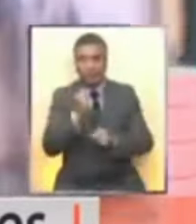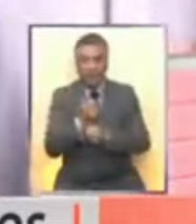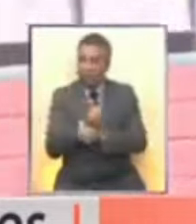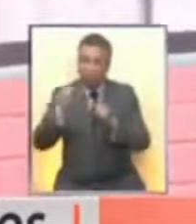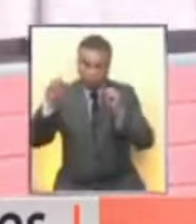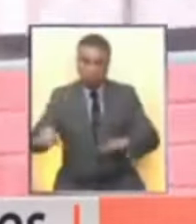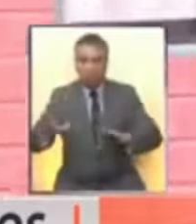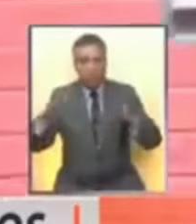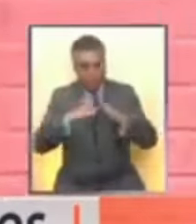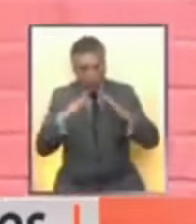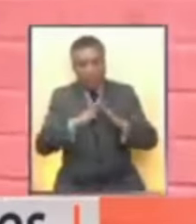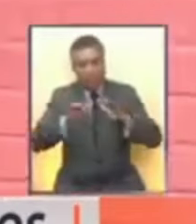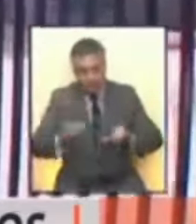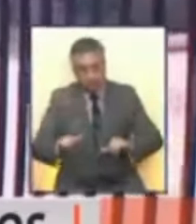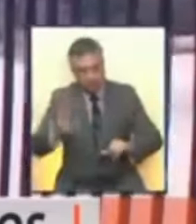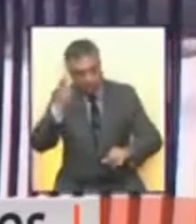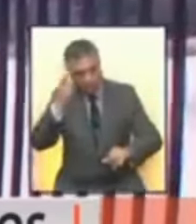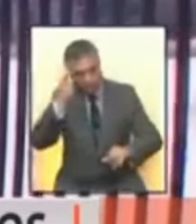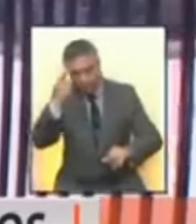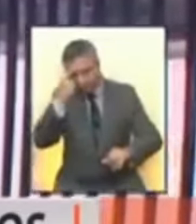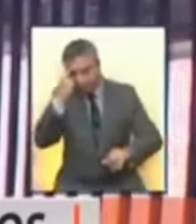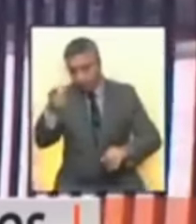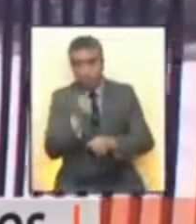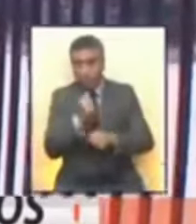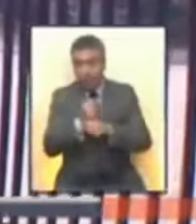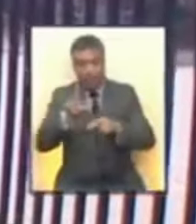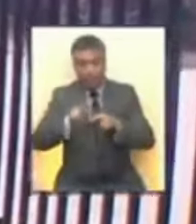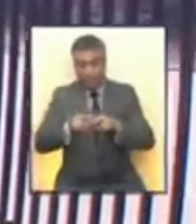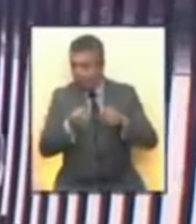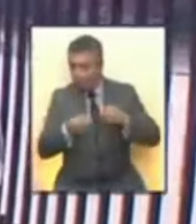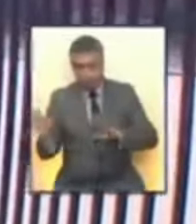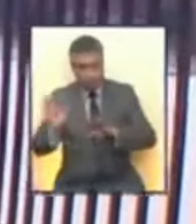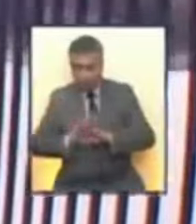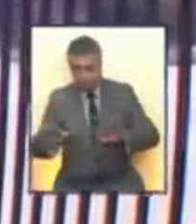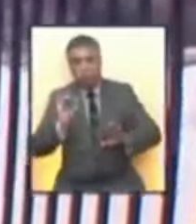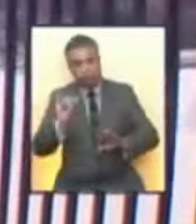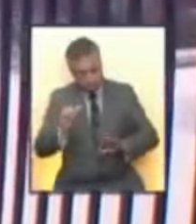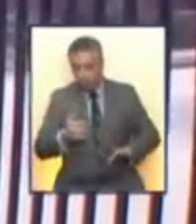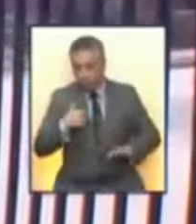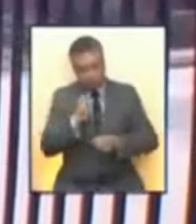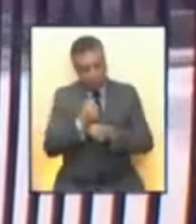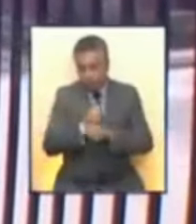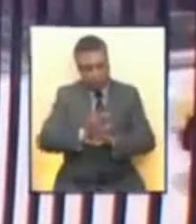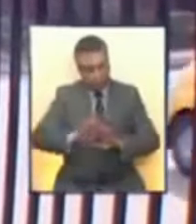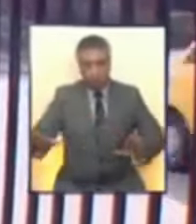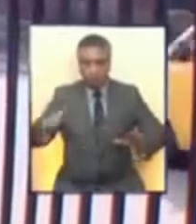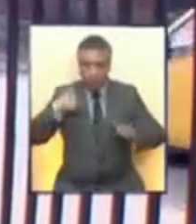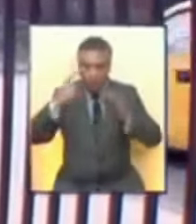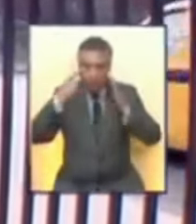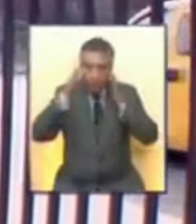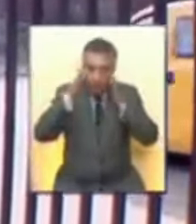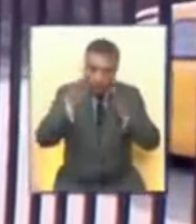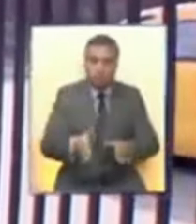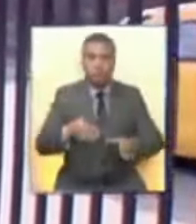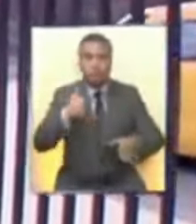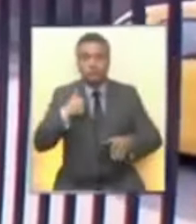se quedó en su casa a pensar. ¿Tú dejaste tu antiguo trabajo? Dejé mi trabajo como prevencionista, me dediqué básicamente a con